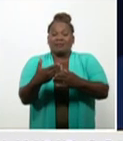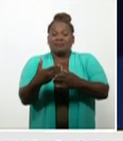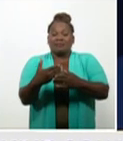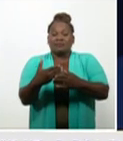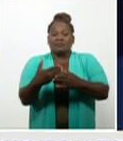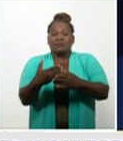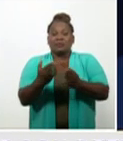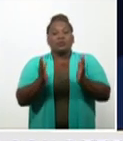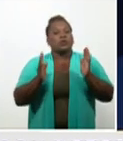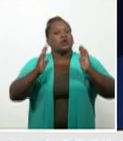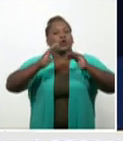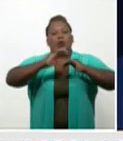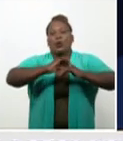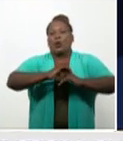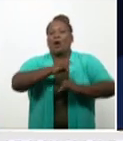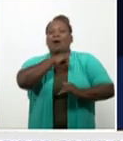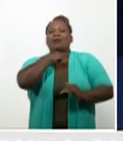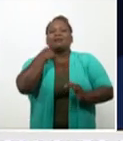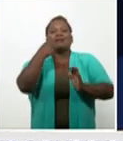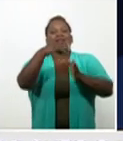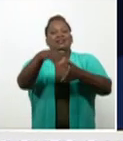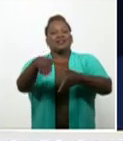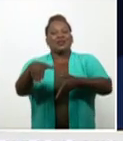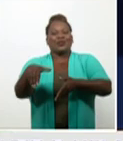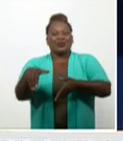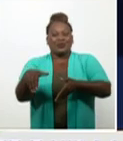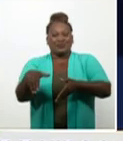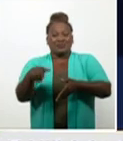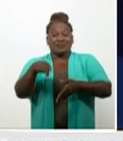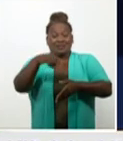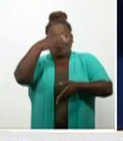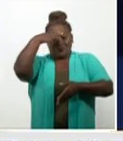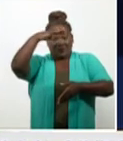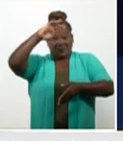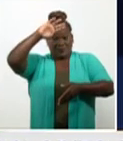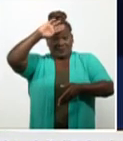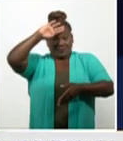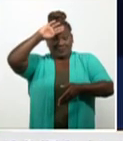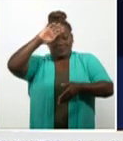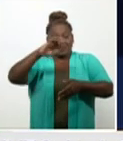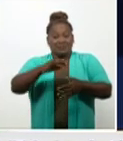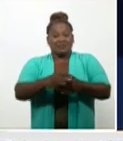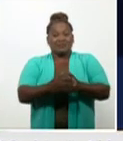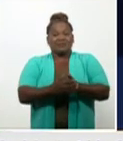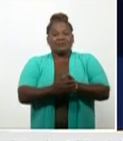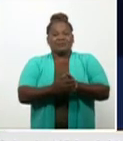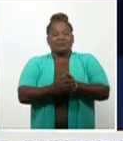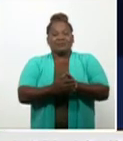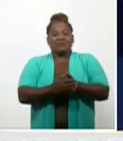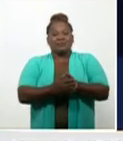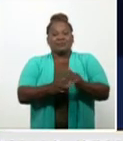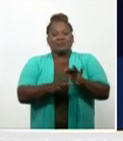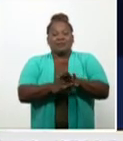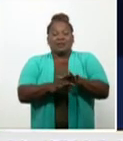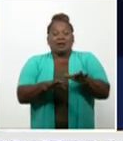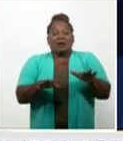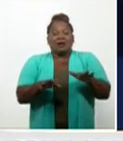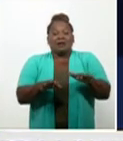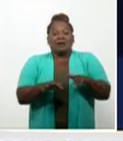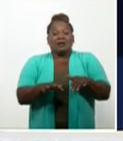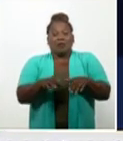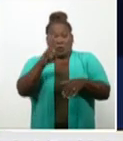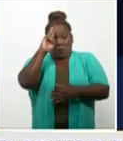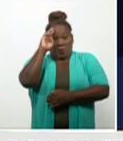no tenemos fallecidos en nuestro país, y de esta forma en nuestros